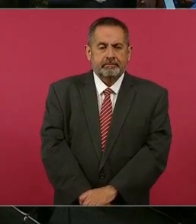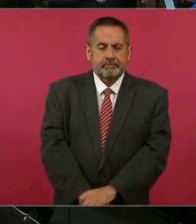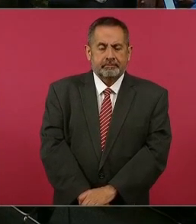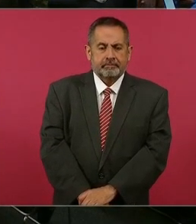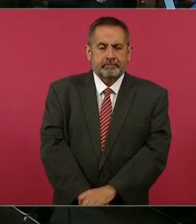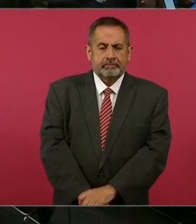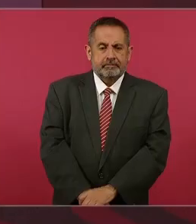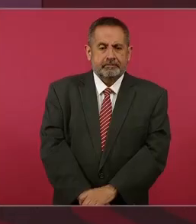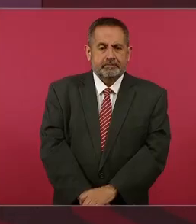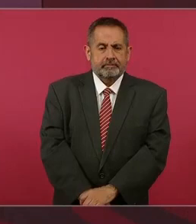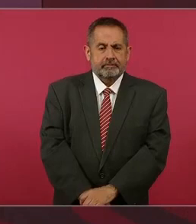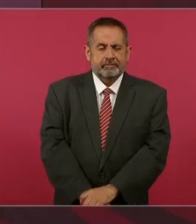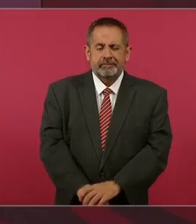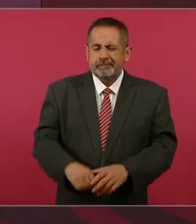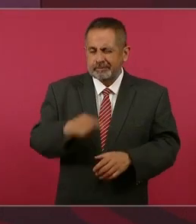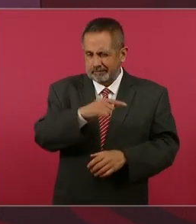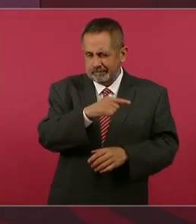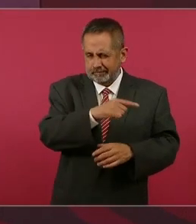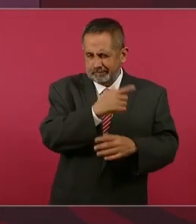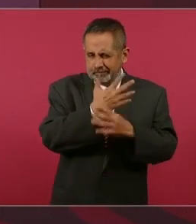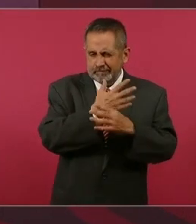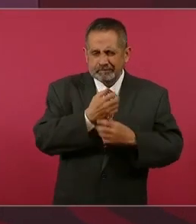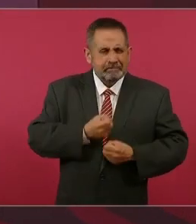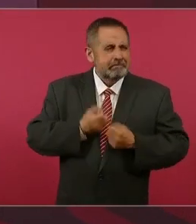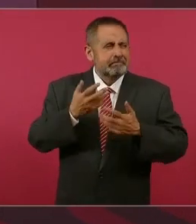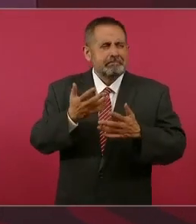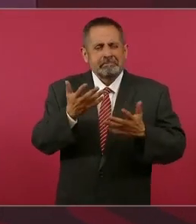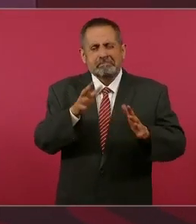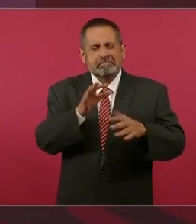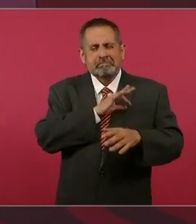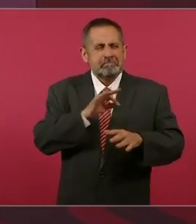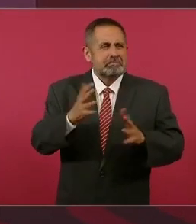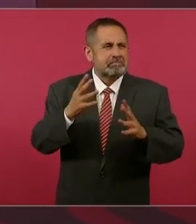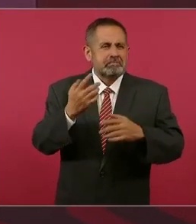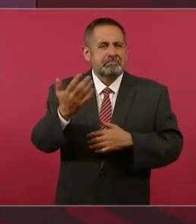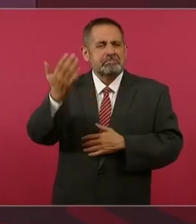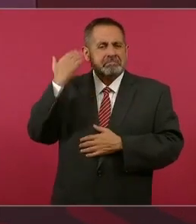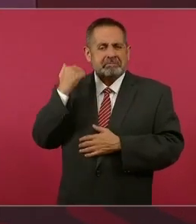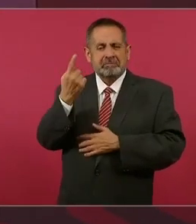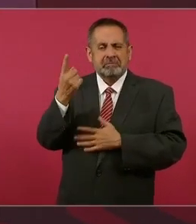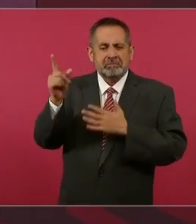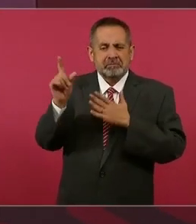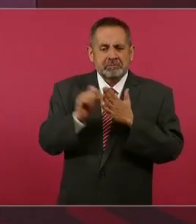esto lo externó hace como un mes,